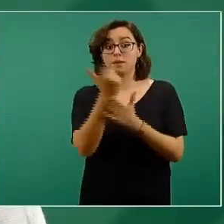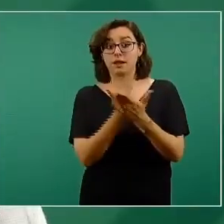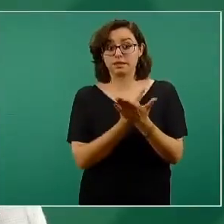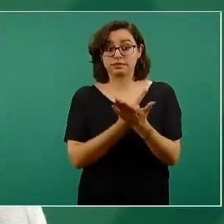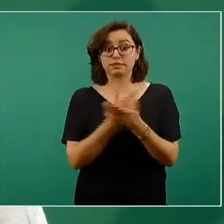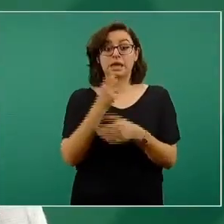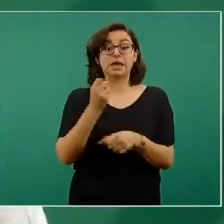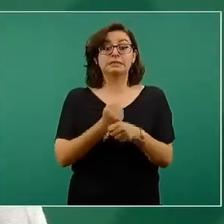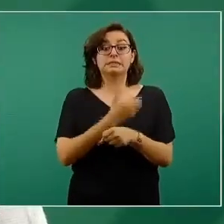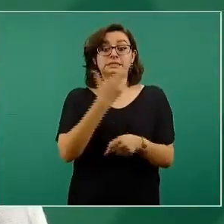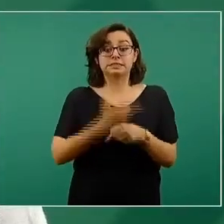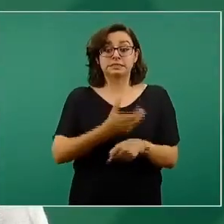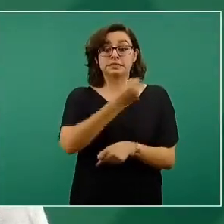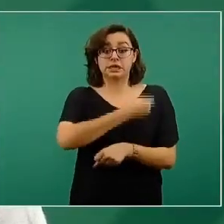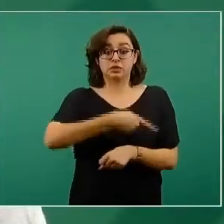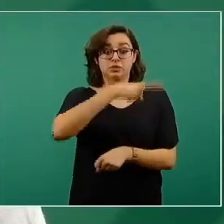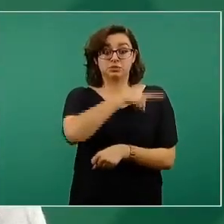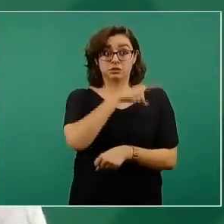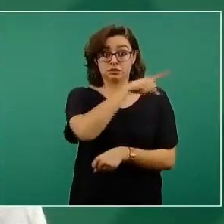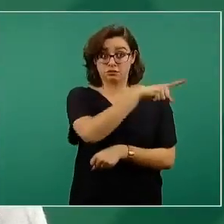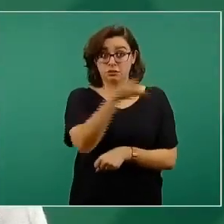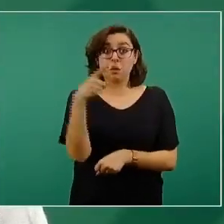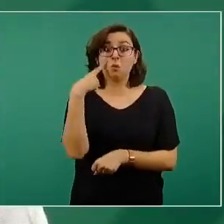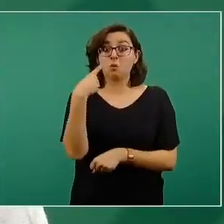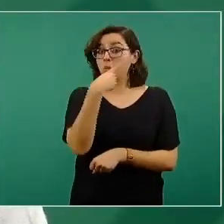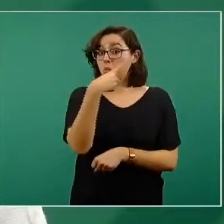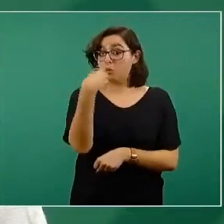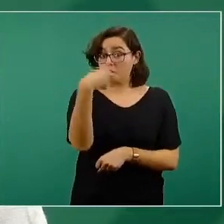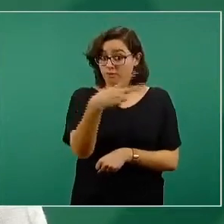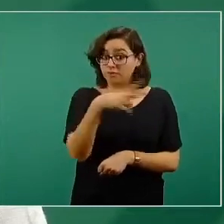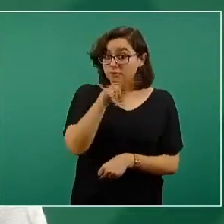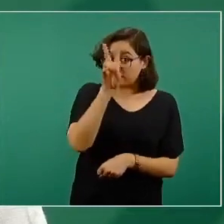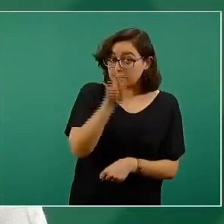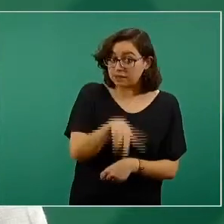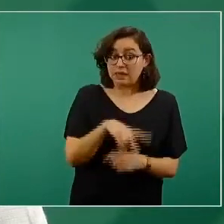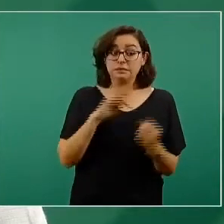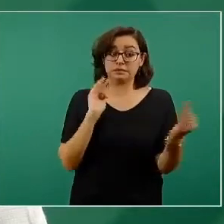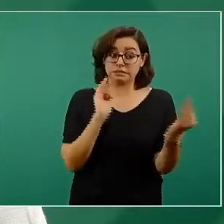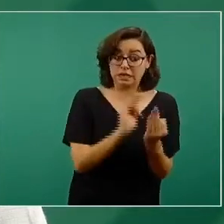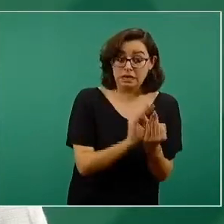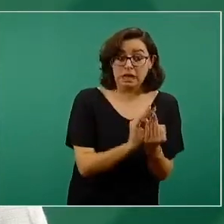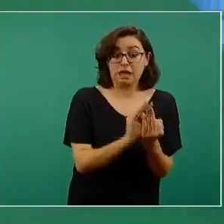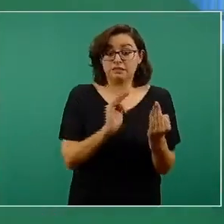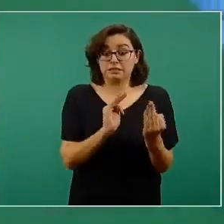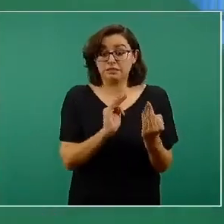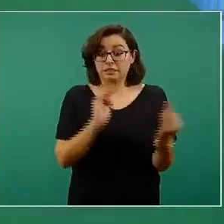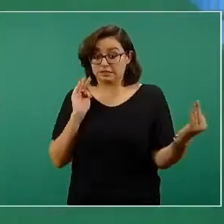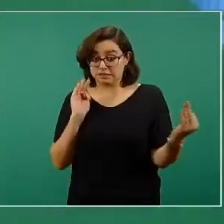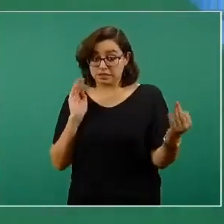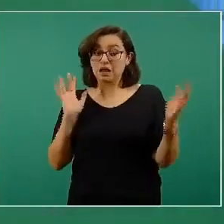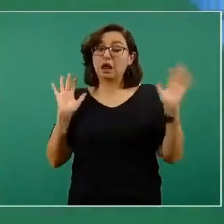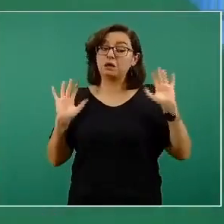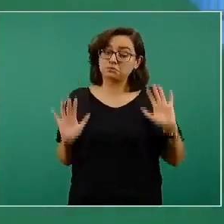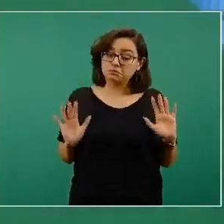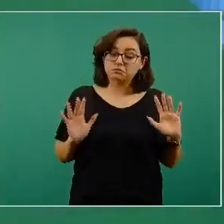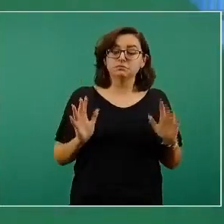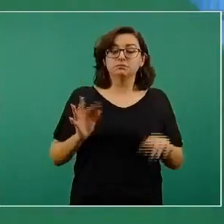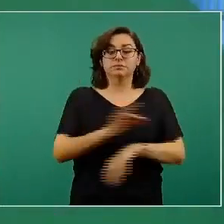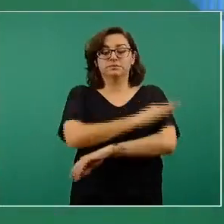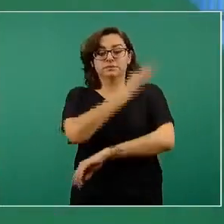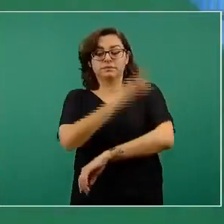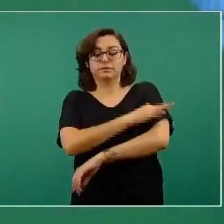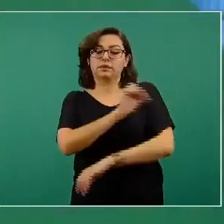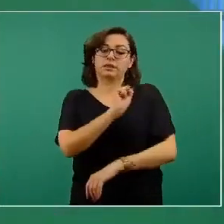salud se hará responsable de la decisión de identificar a estas personas para que sean o no